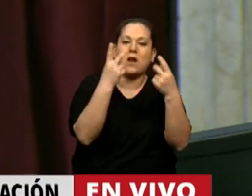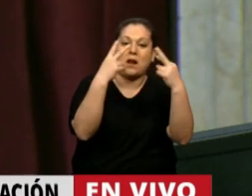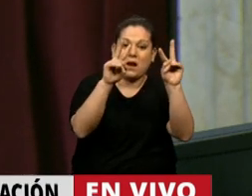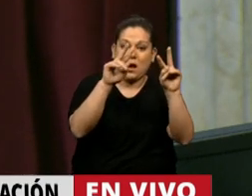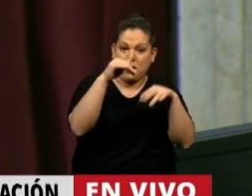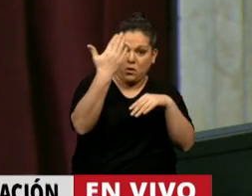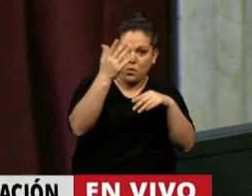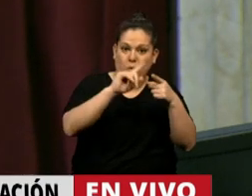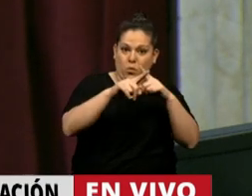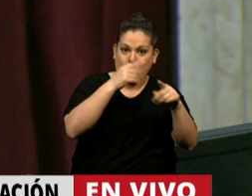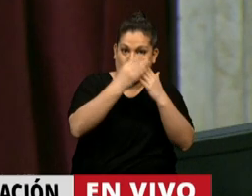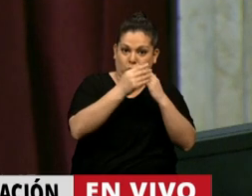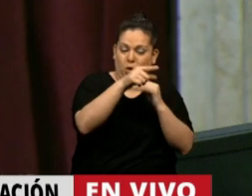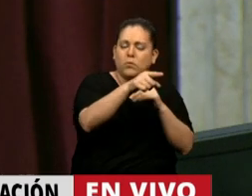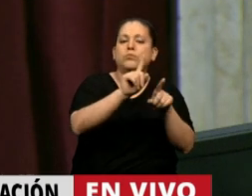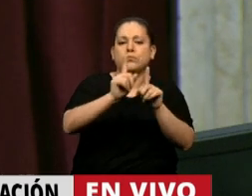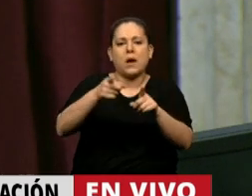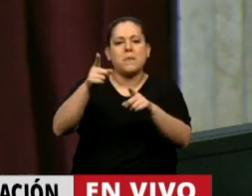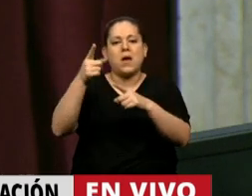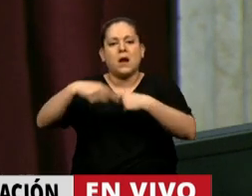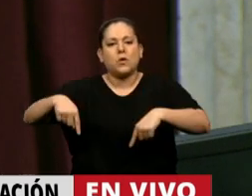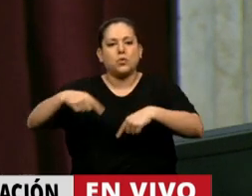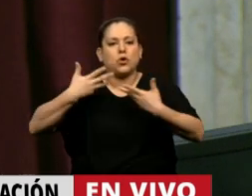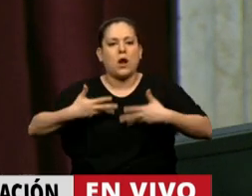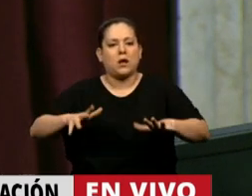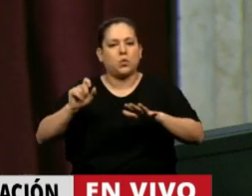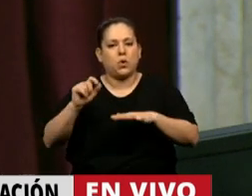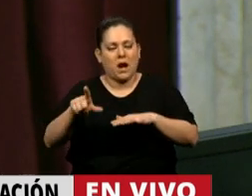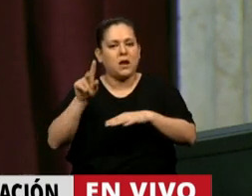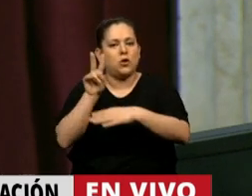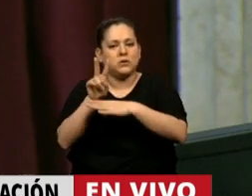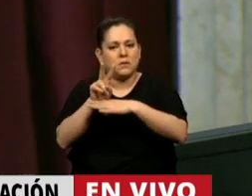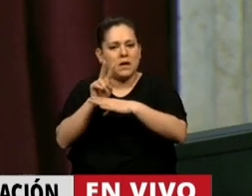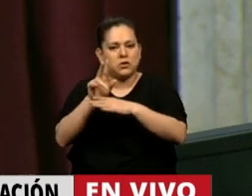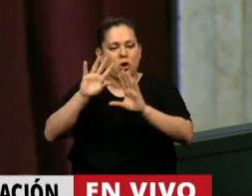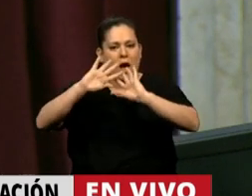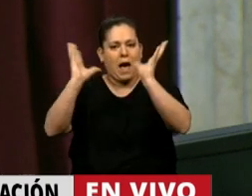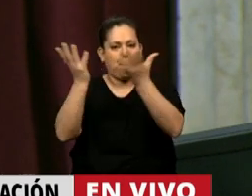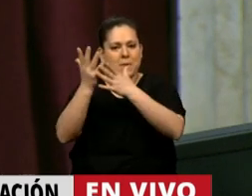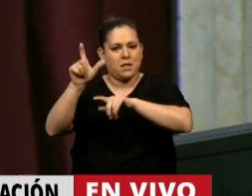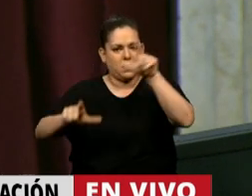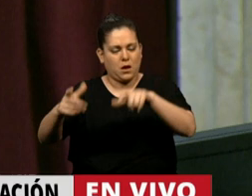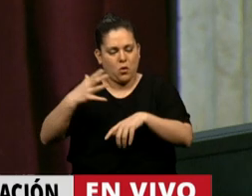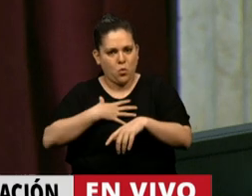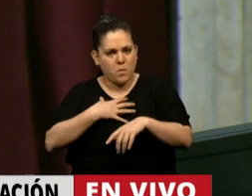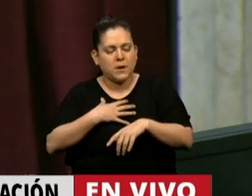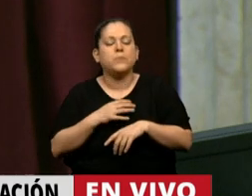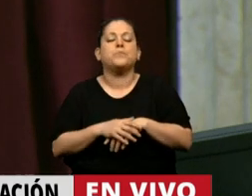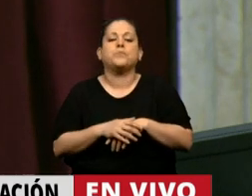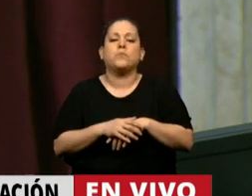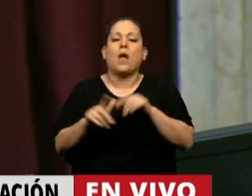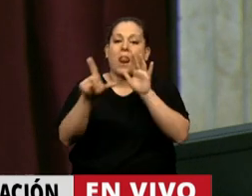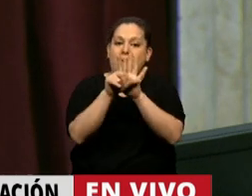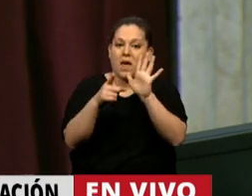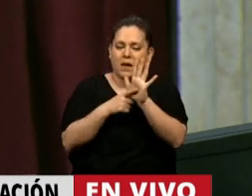y culto y de recursos naturales y conservación del ambiente humano recaído en el proyecto de ley venido